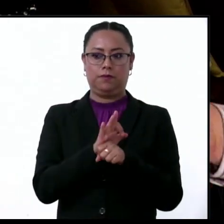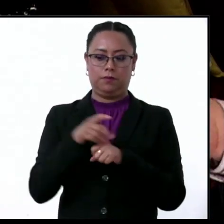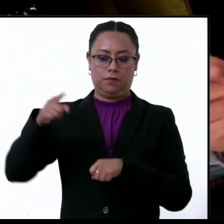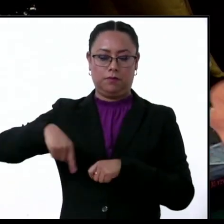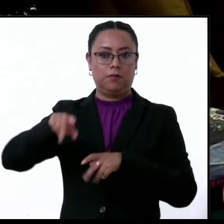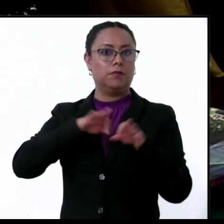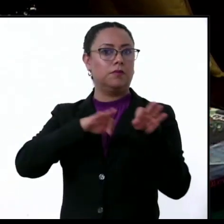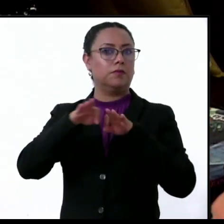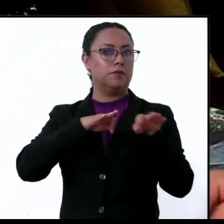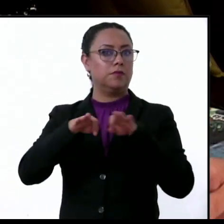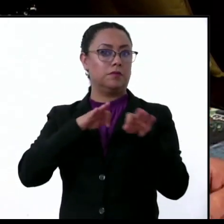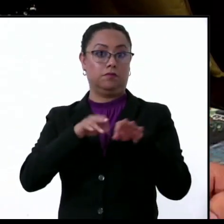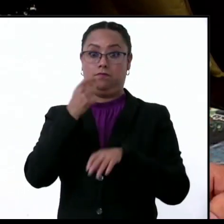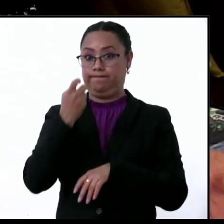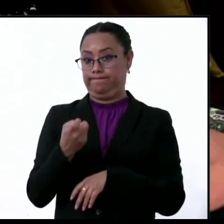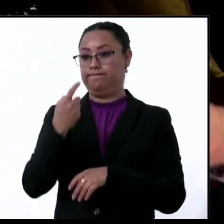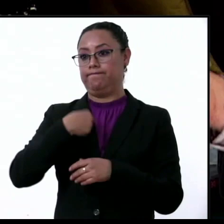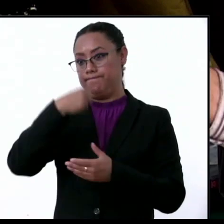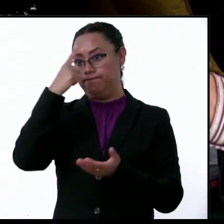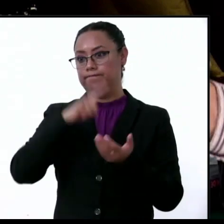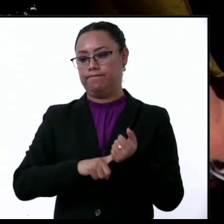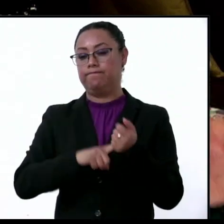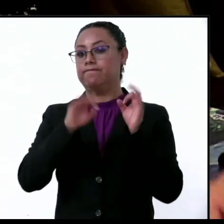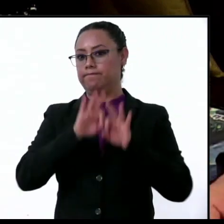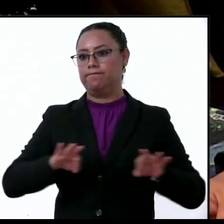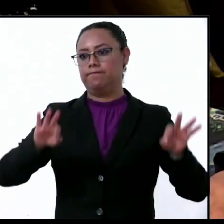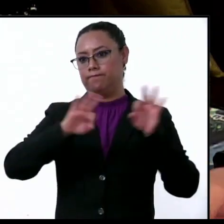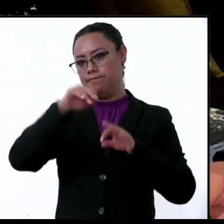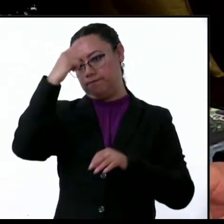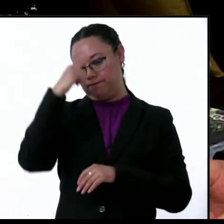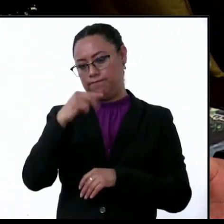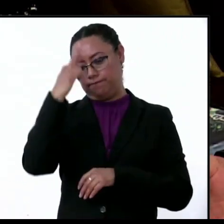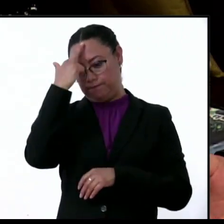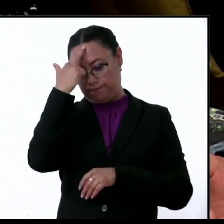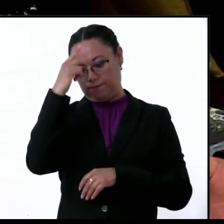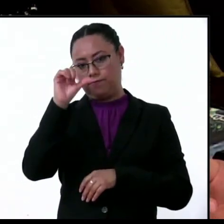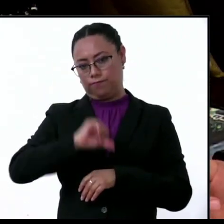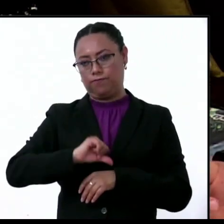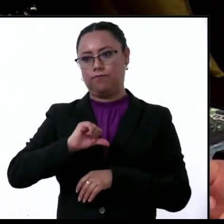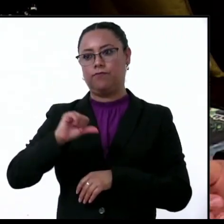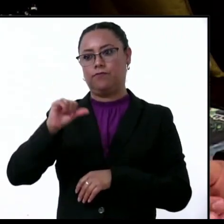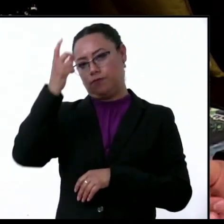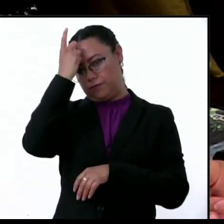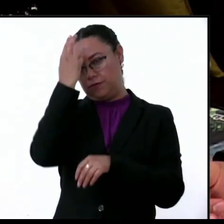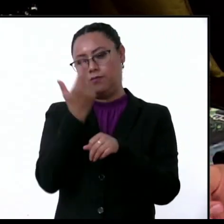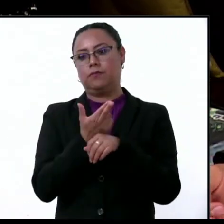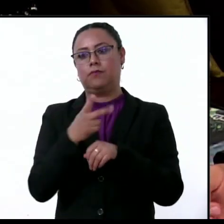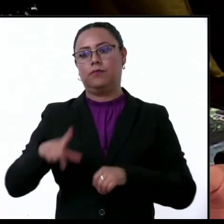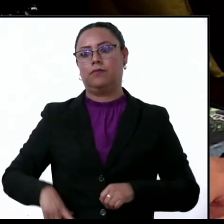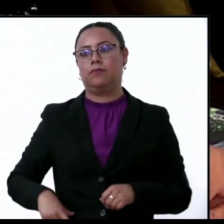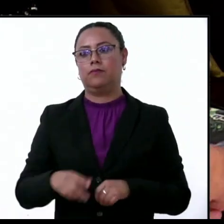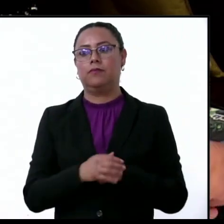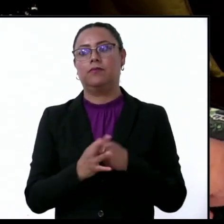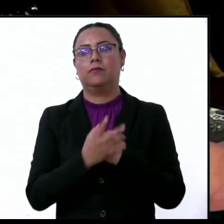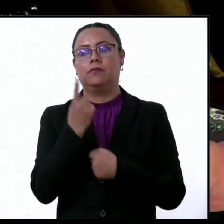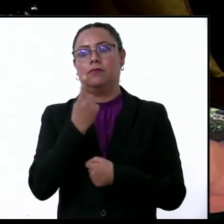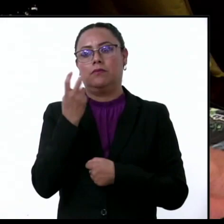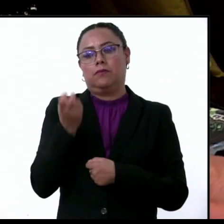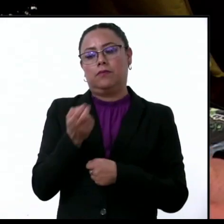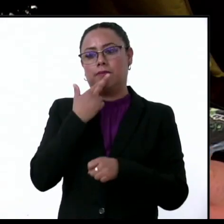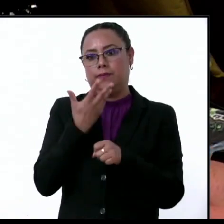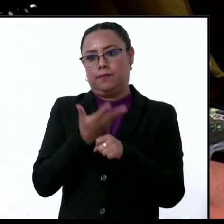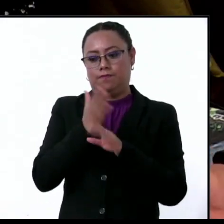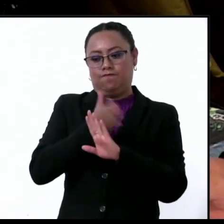tema importante para recordárselo hoy al director de gobierno, que seguramente es el responsable de este tipo de acoso en